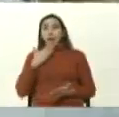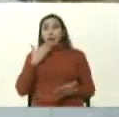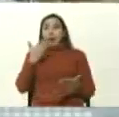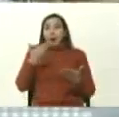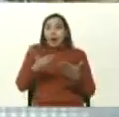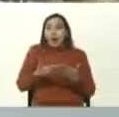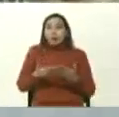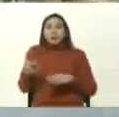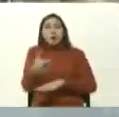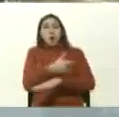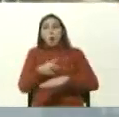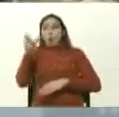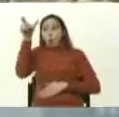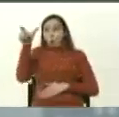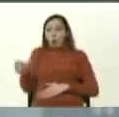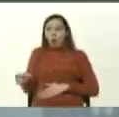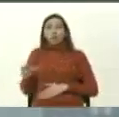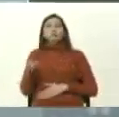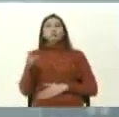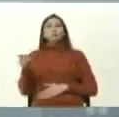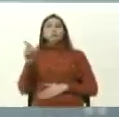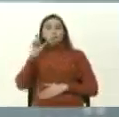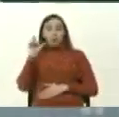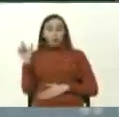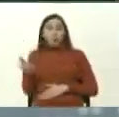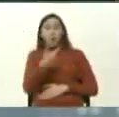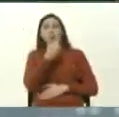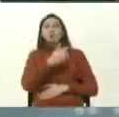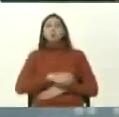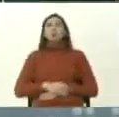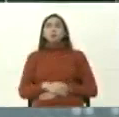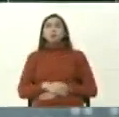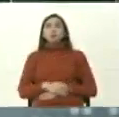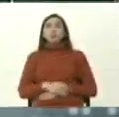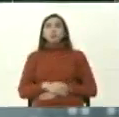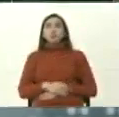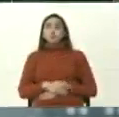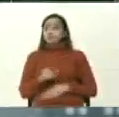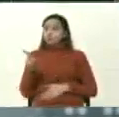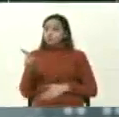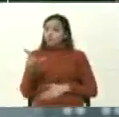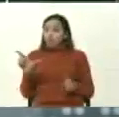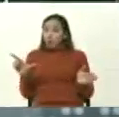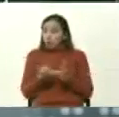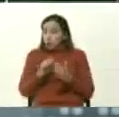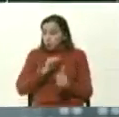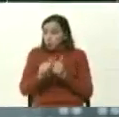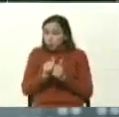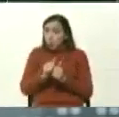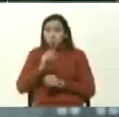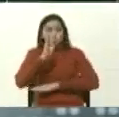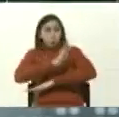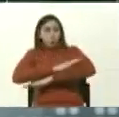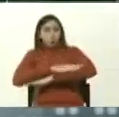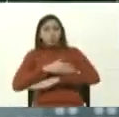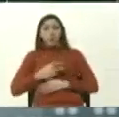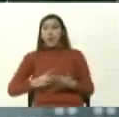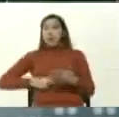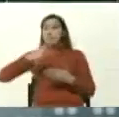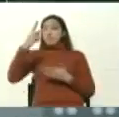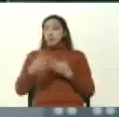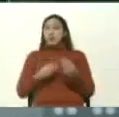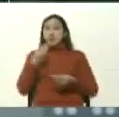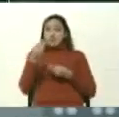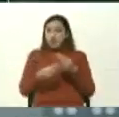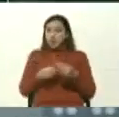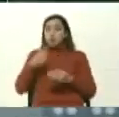Gracias, gobernador José Vázquez. Fíjense, es el Liceo de Talento Deportivo. Este es un programa creado